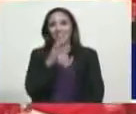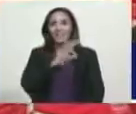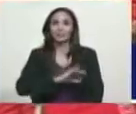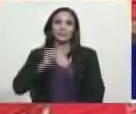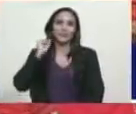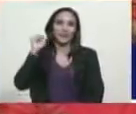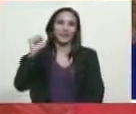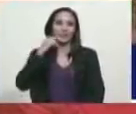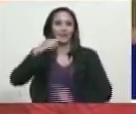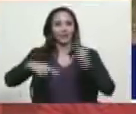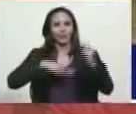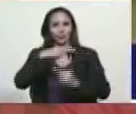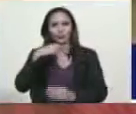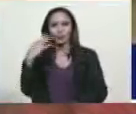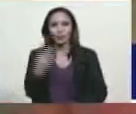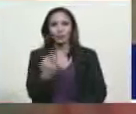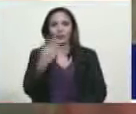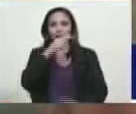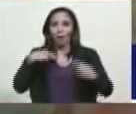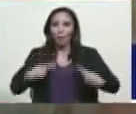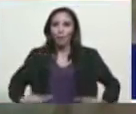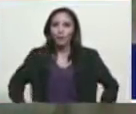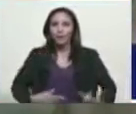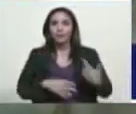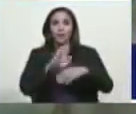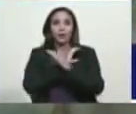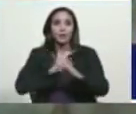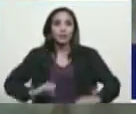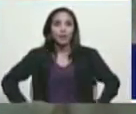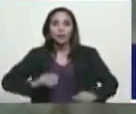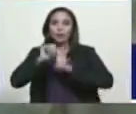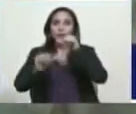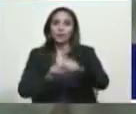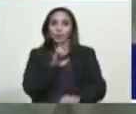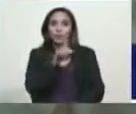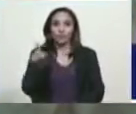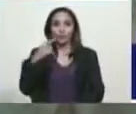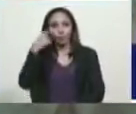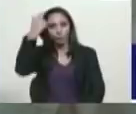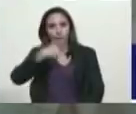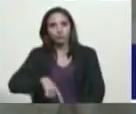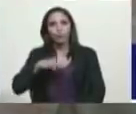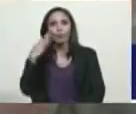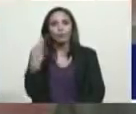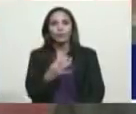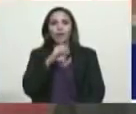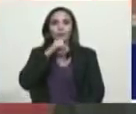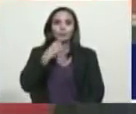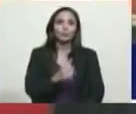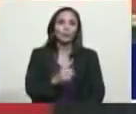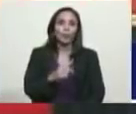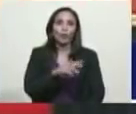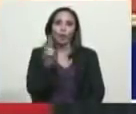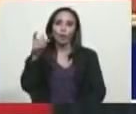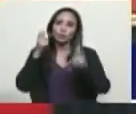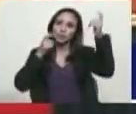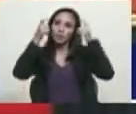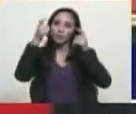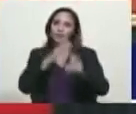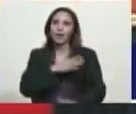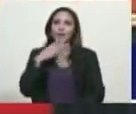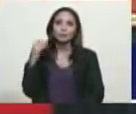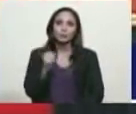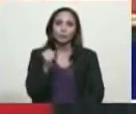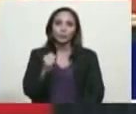socialista, revolucionario, humanista, cristiano del siglo XXI. Esos somos los chavistas, los bolivarianos del siglo